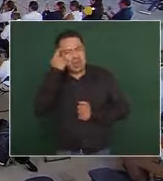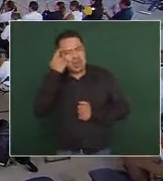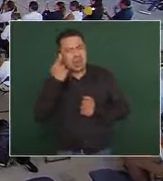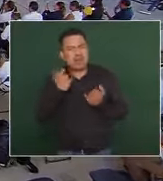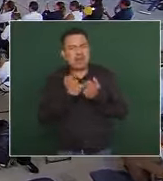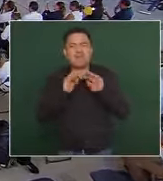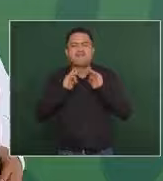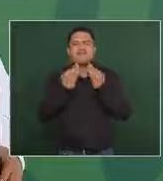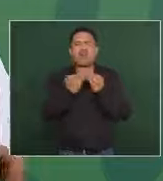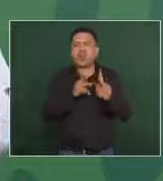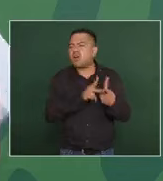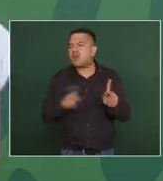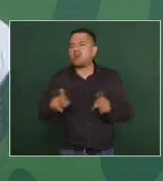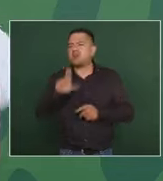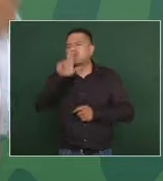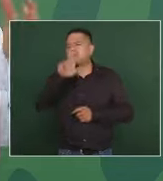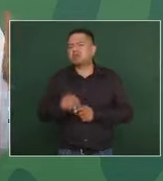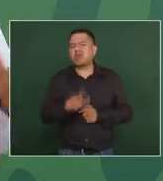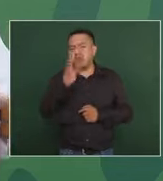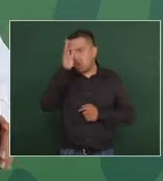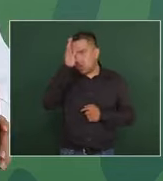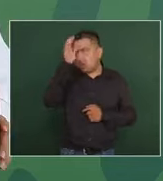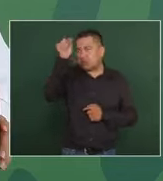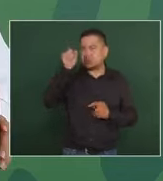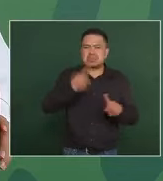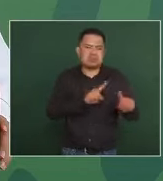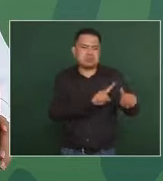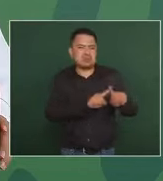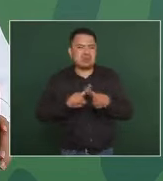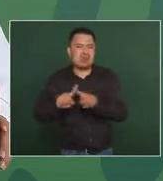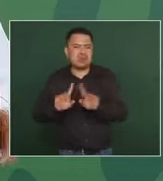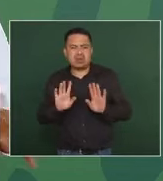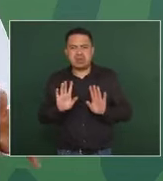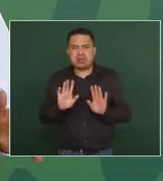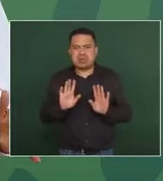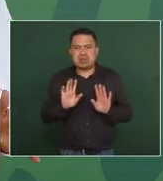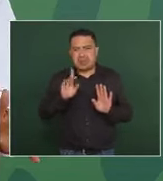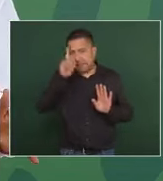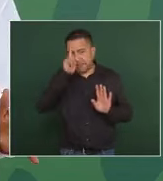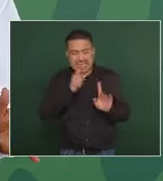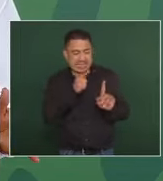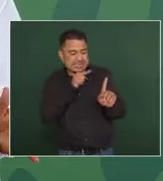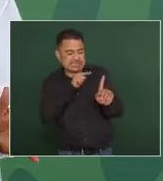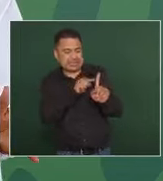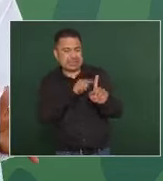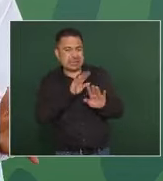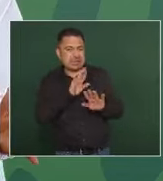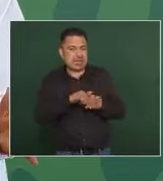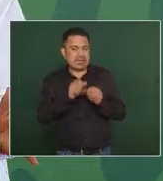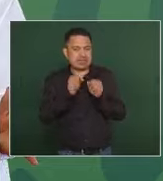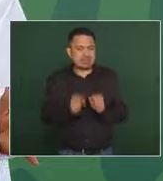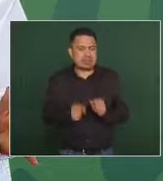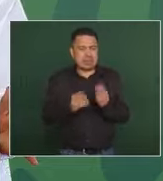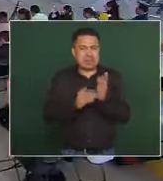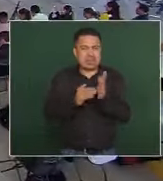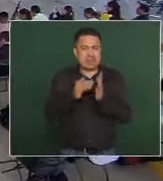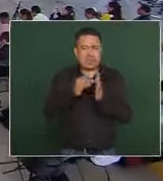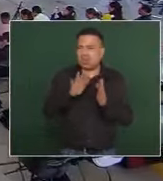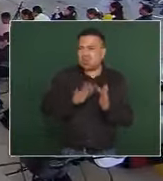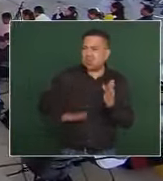manera. Son concepciones distintas. Para él, estoy seguro, y para muchos millones,